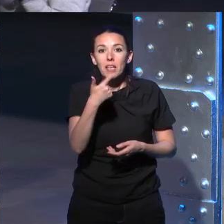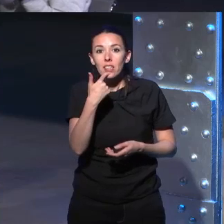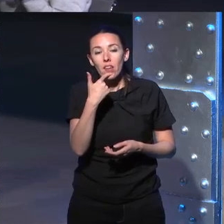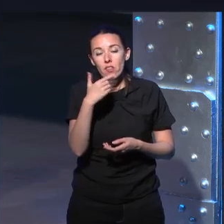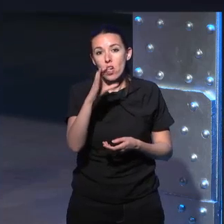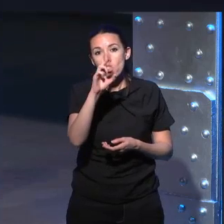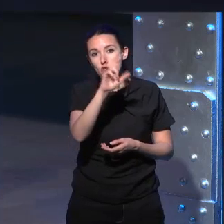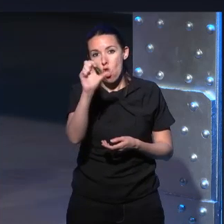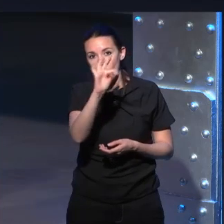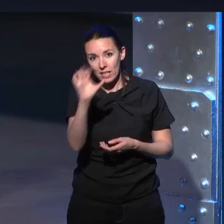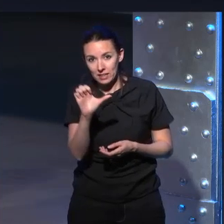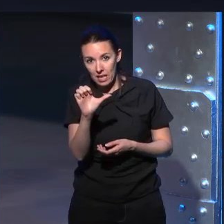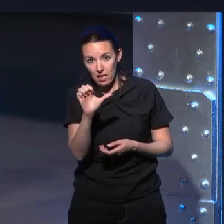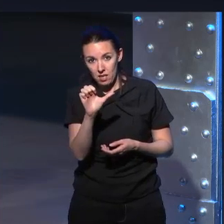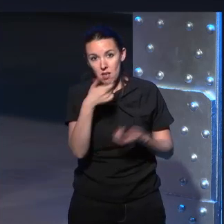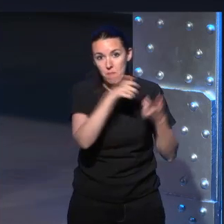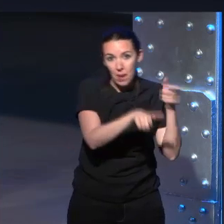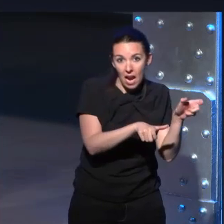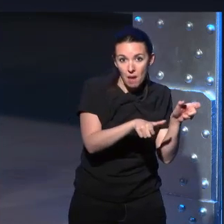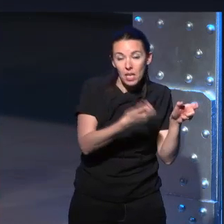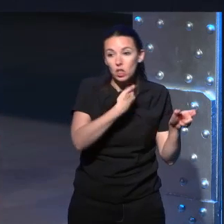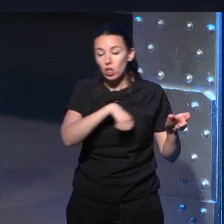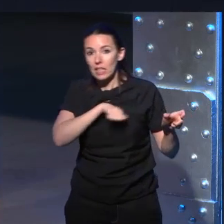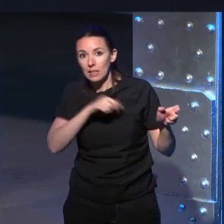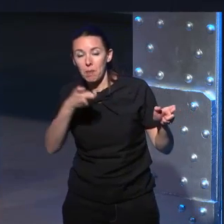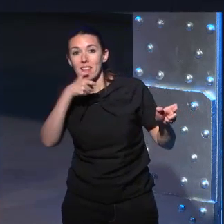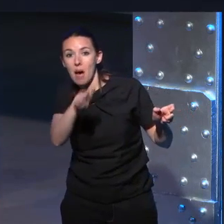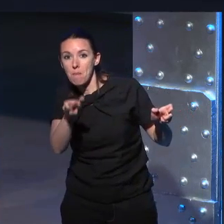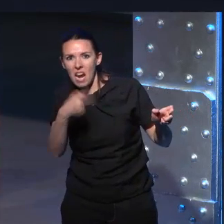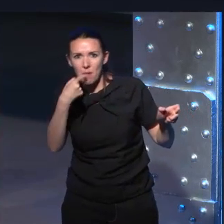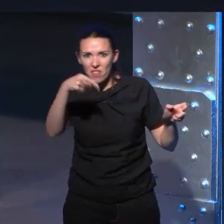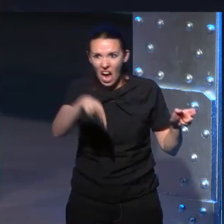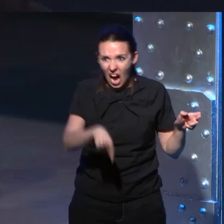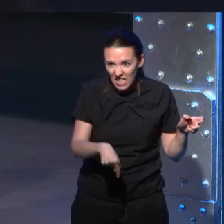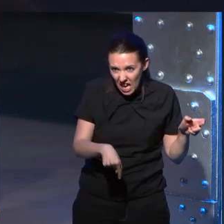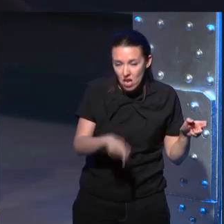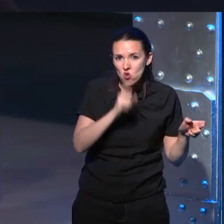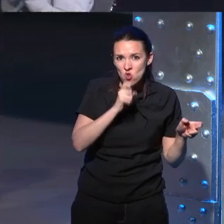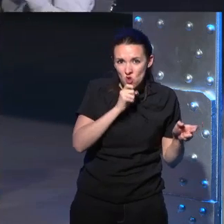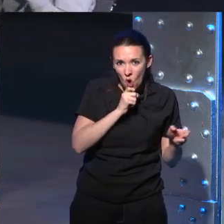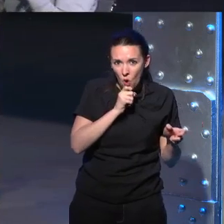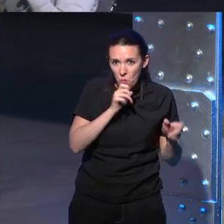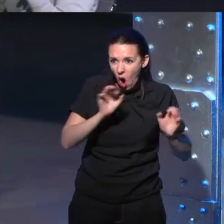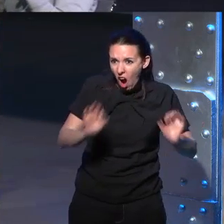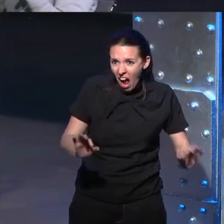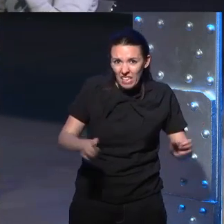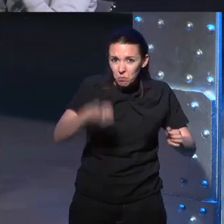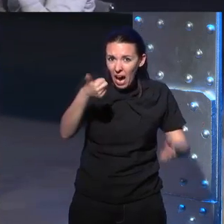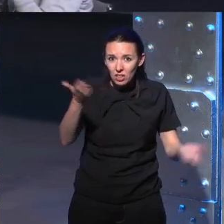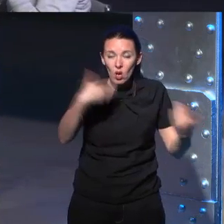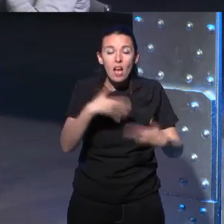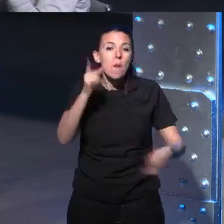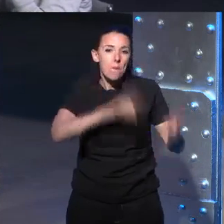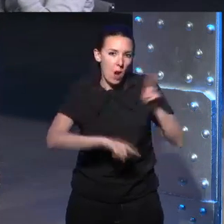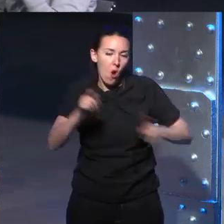córrete. Córrete, sí. Y entonces aquí en España le dije, córrete, y era, Dice, ¿cómo? ¿aquí? Sin más. Sí, hay problemas